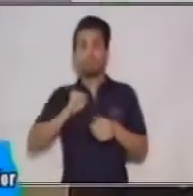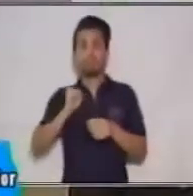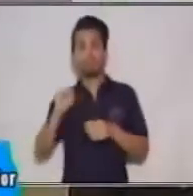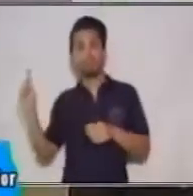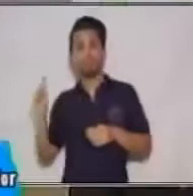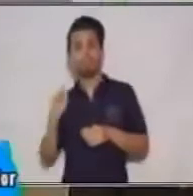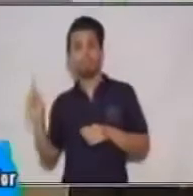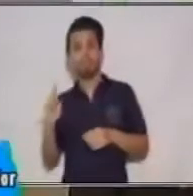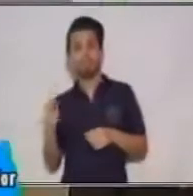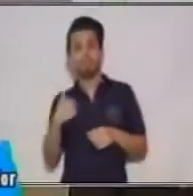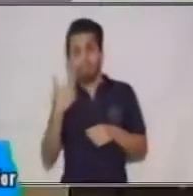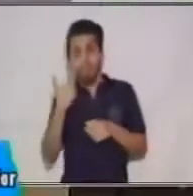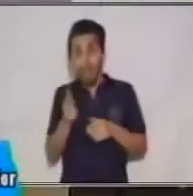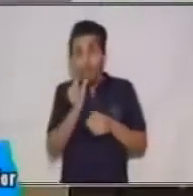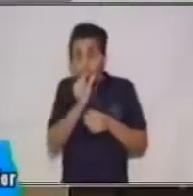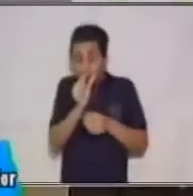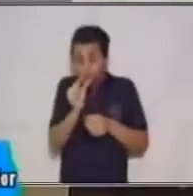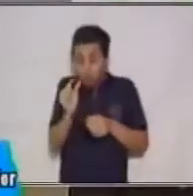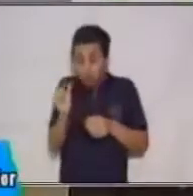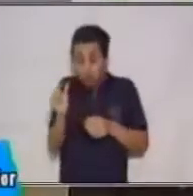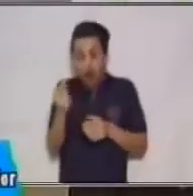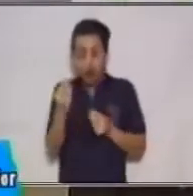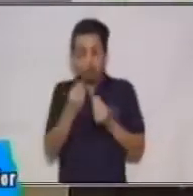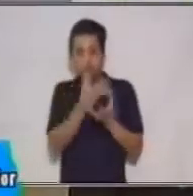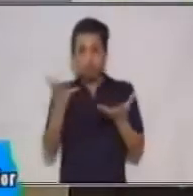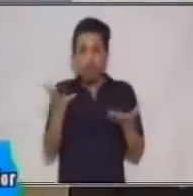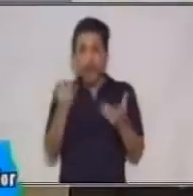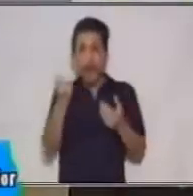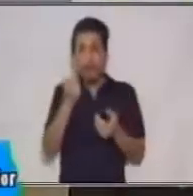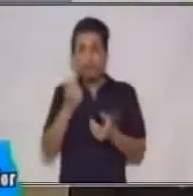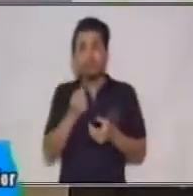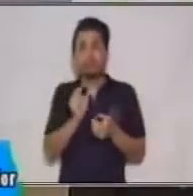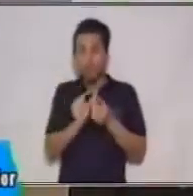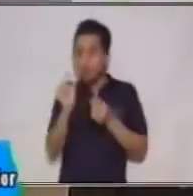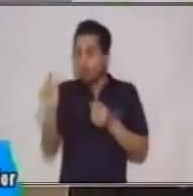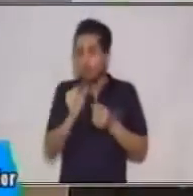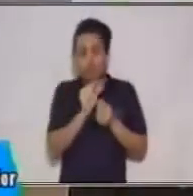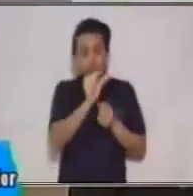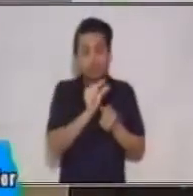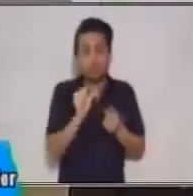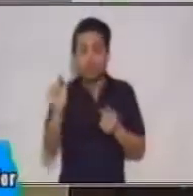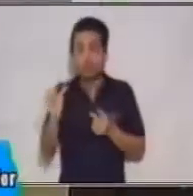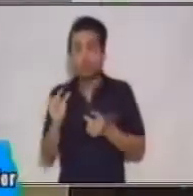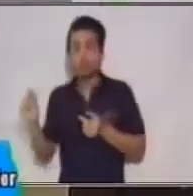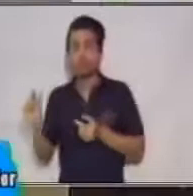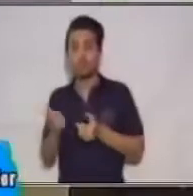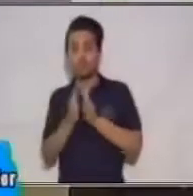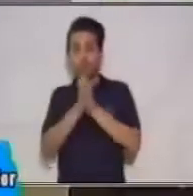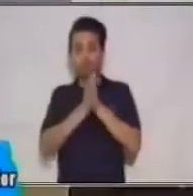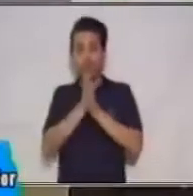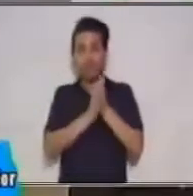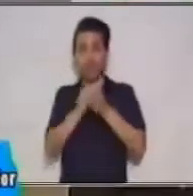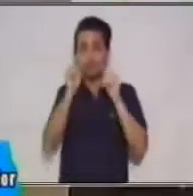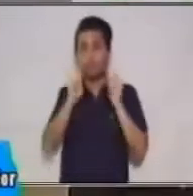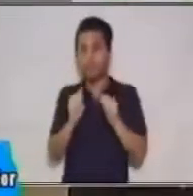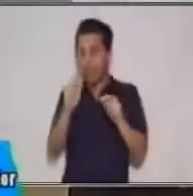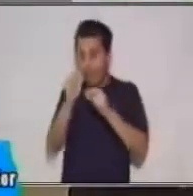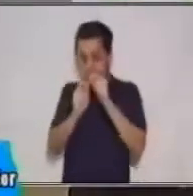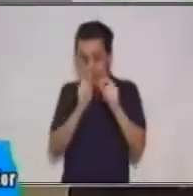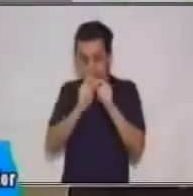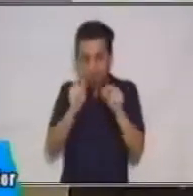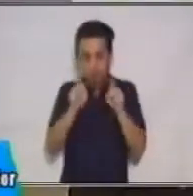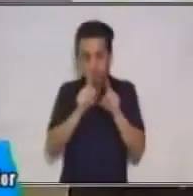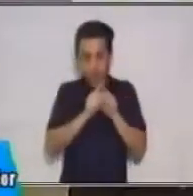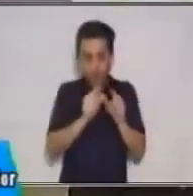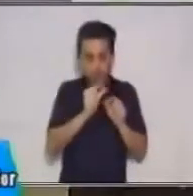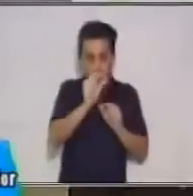este chocolate daría, si tuvieras varios amigos, un cuadrito a cada uno, para que cada uno tenga un pedacito exactamente igual.